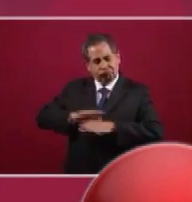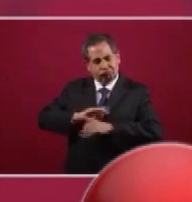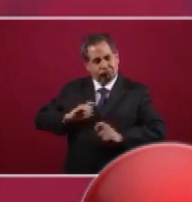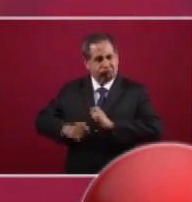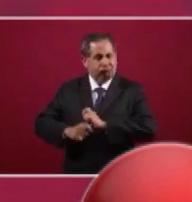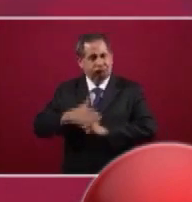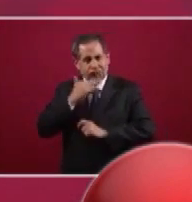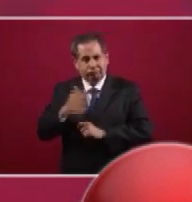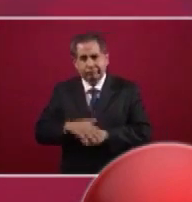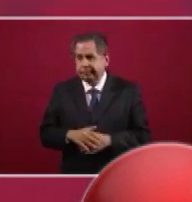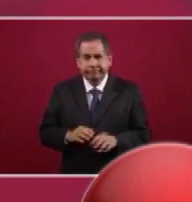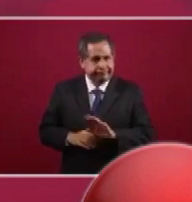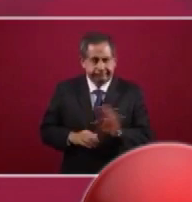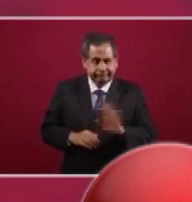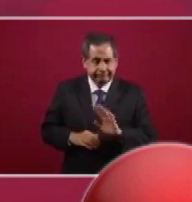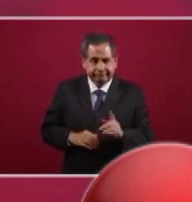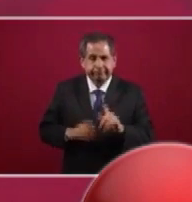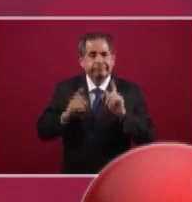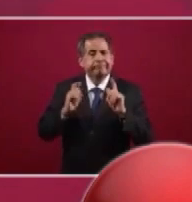¿Cuándo se entiende que el poder